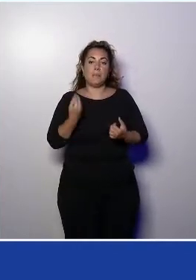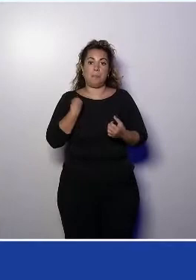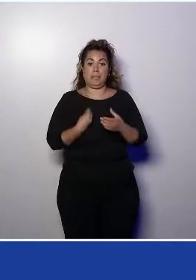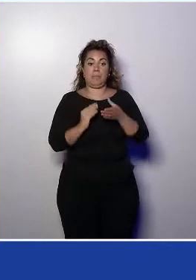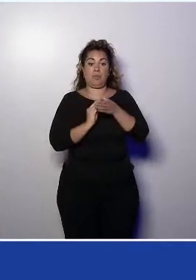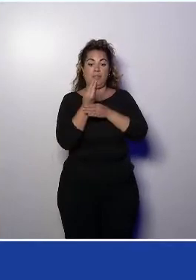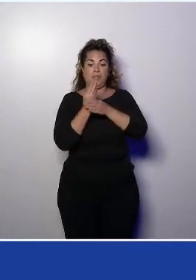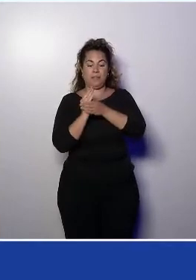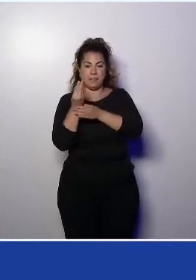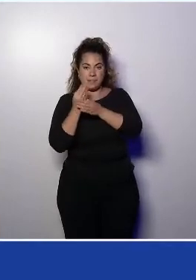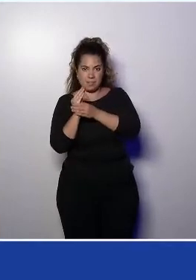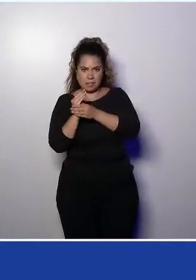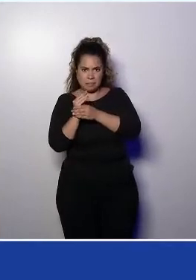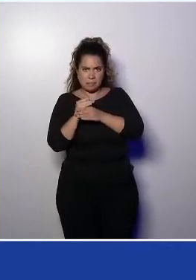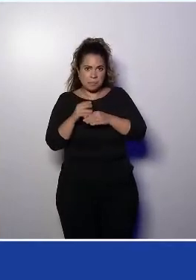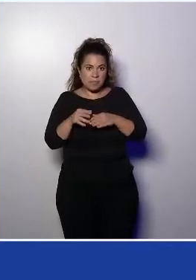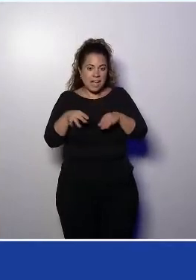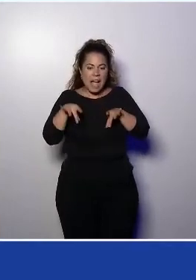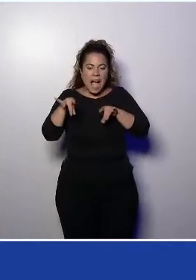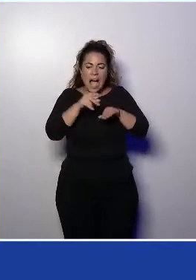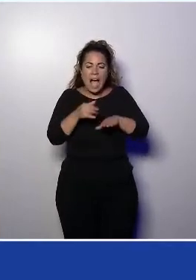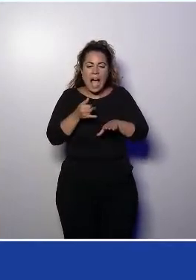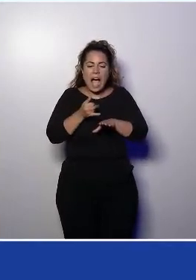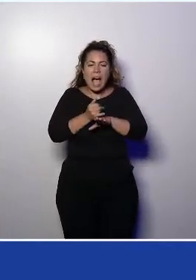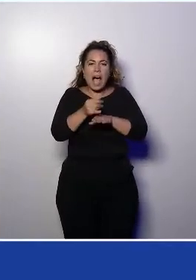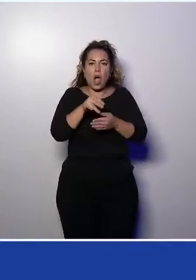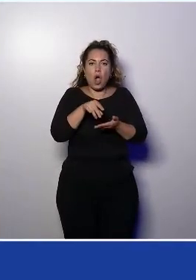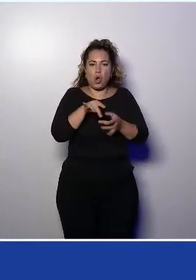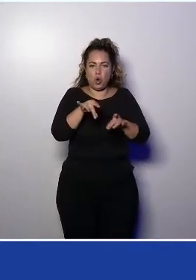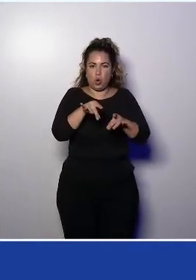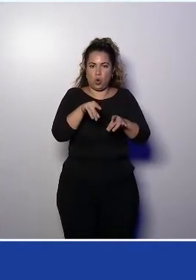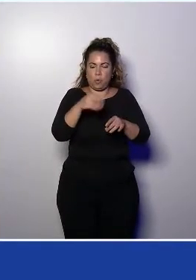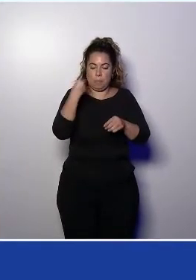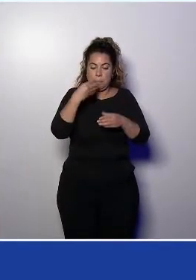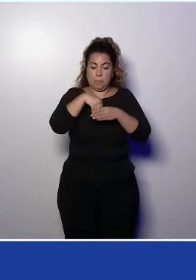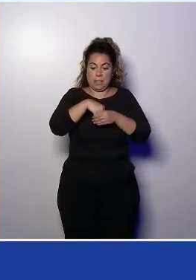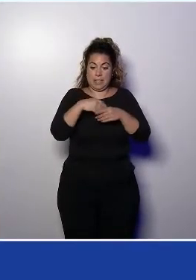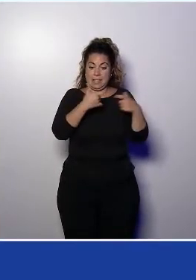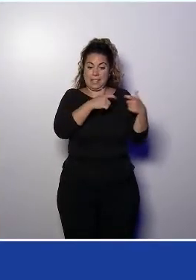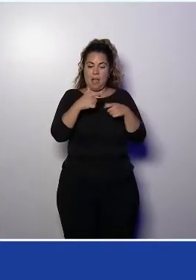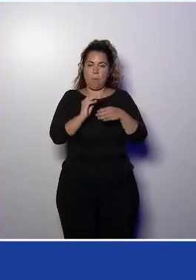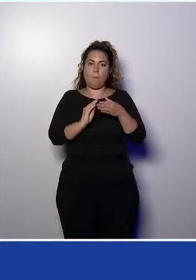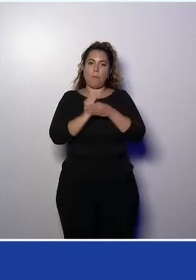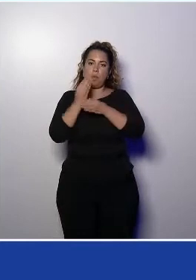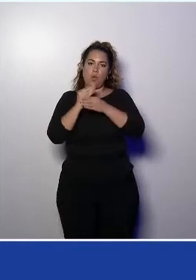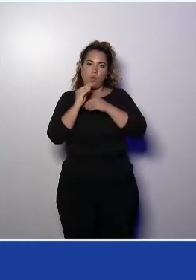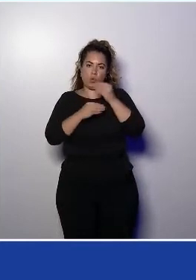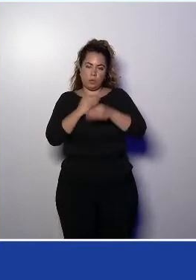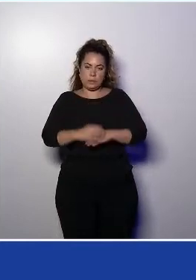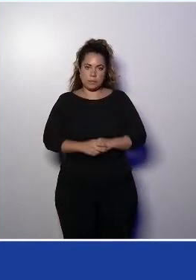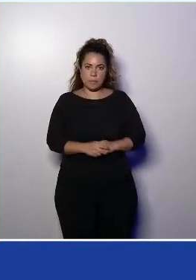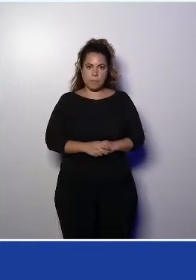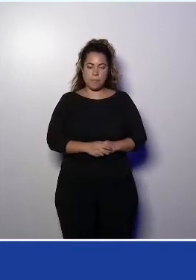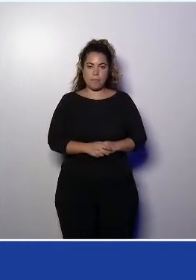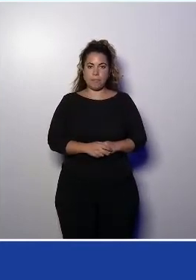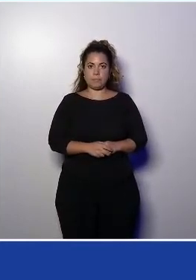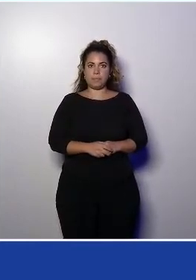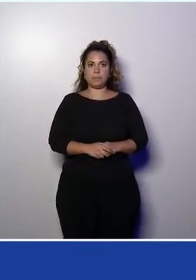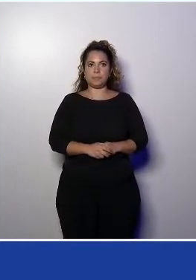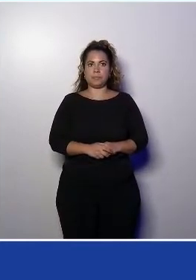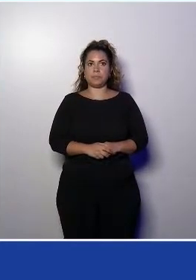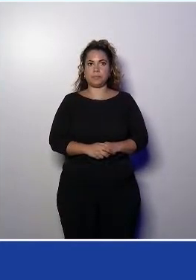de agrosustentable cuando son unidades reducidas en áreas productivas. Bien, yo